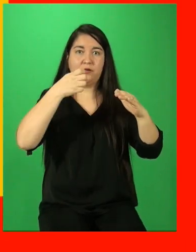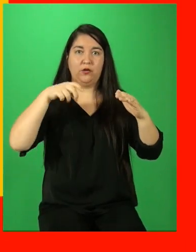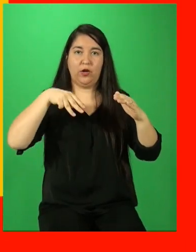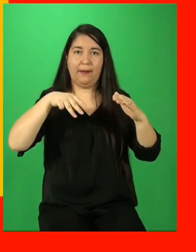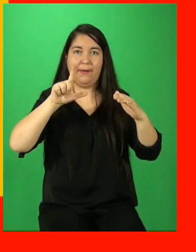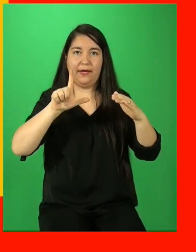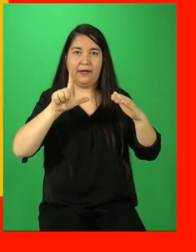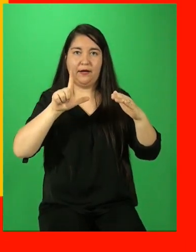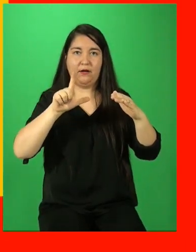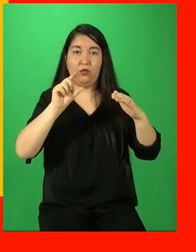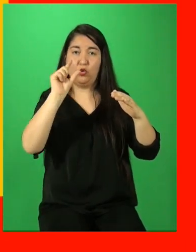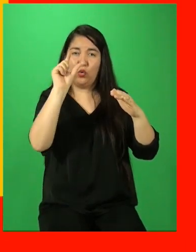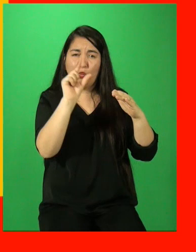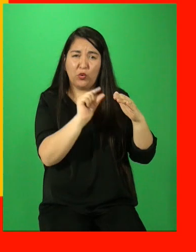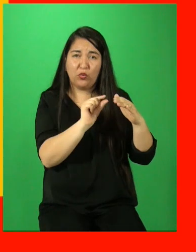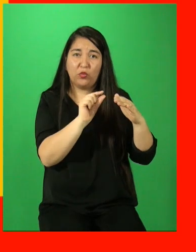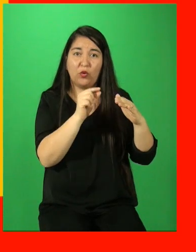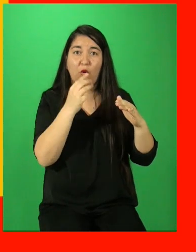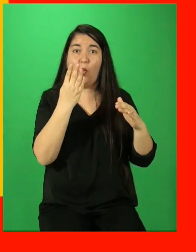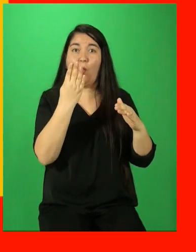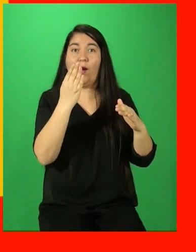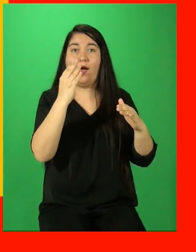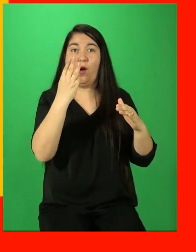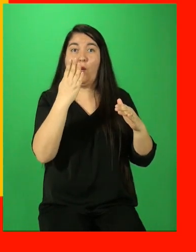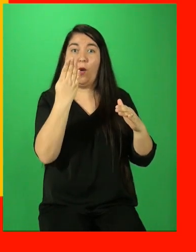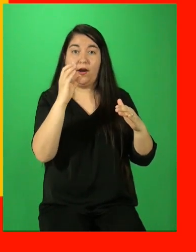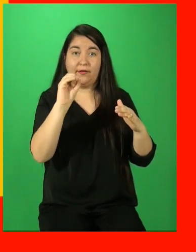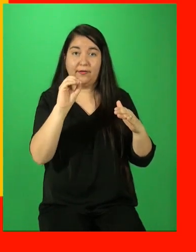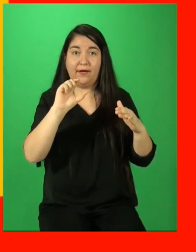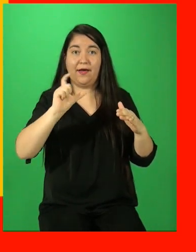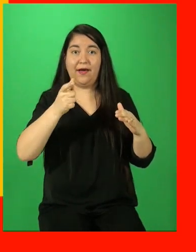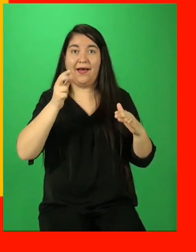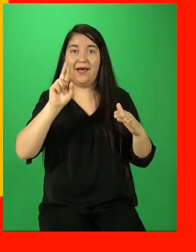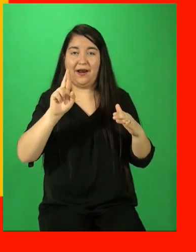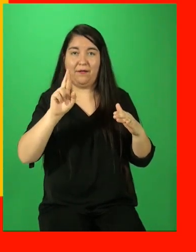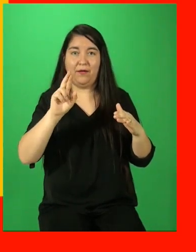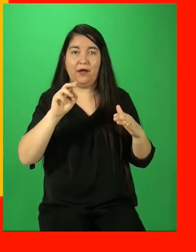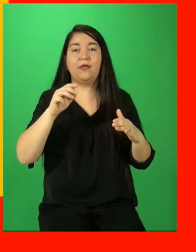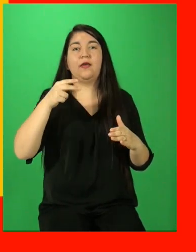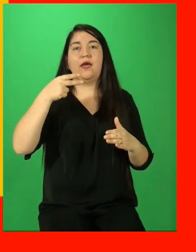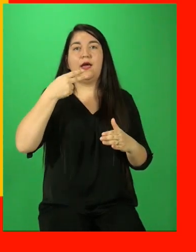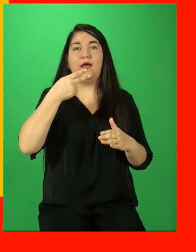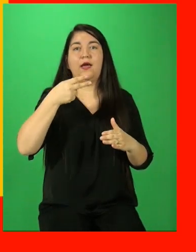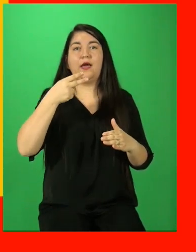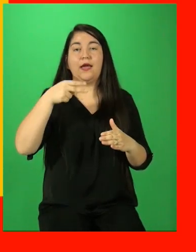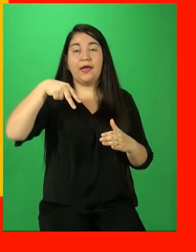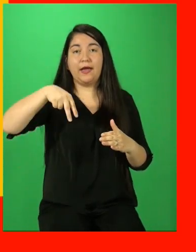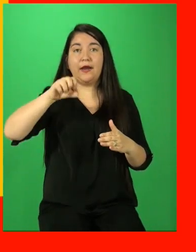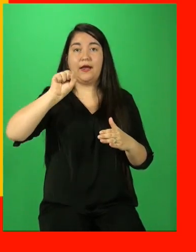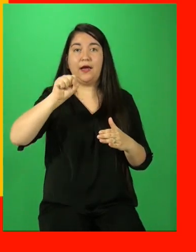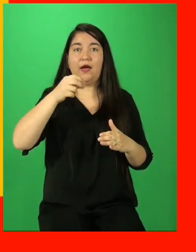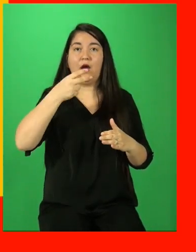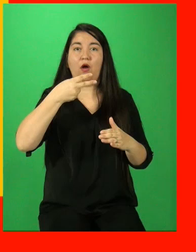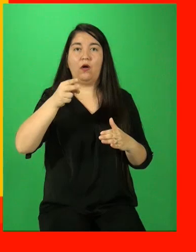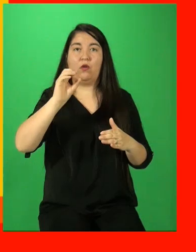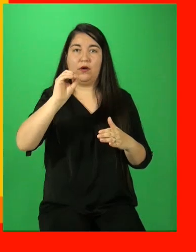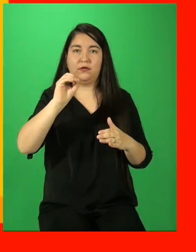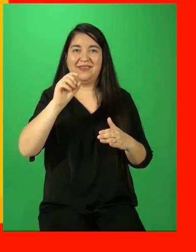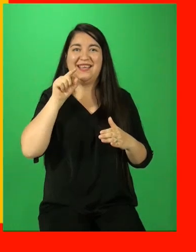está en menor cantidad son los 40 gramos de hidróxido de sodio, por lo tanto ese es nuestro